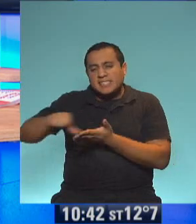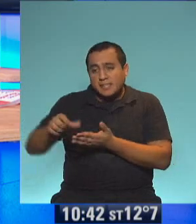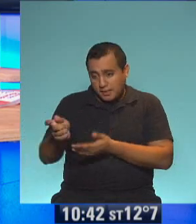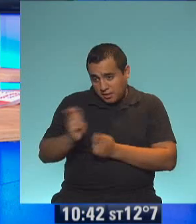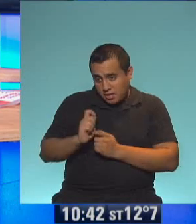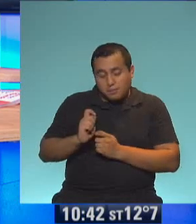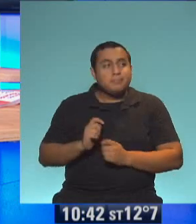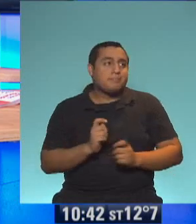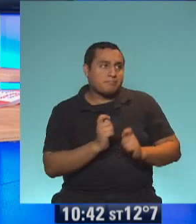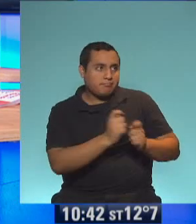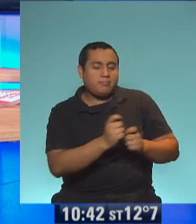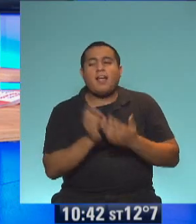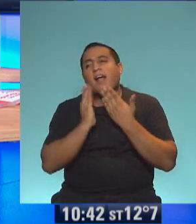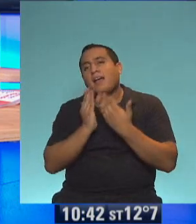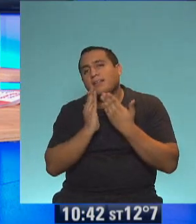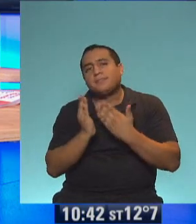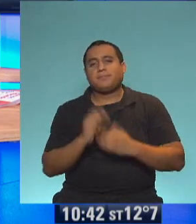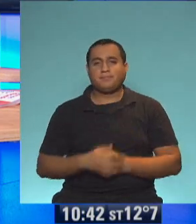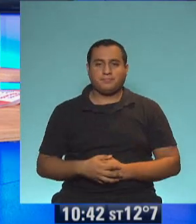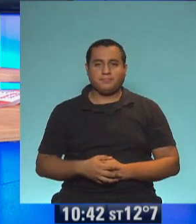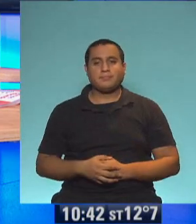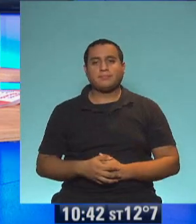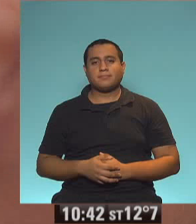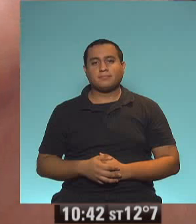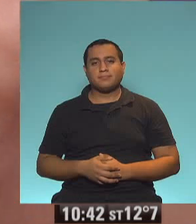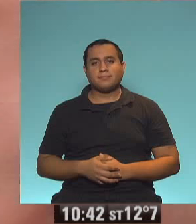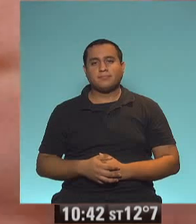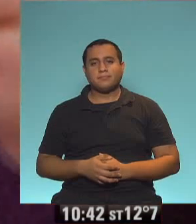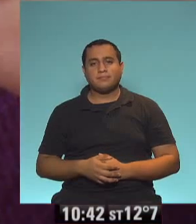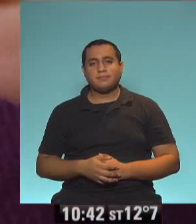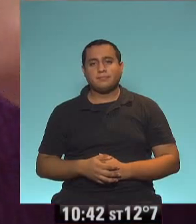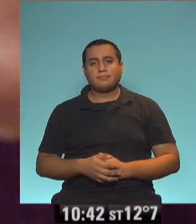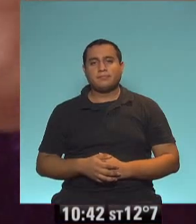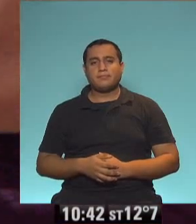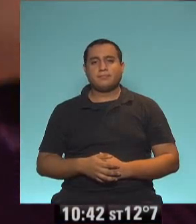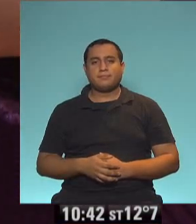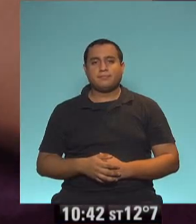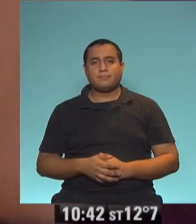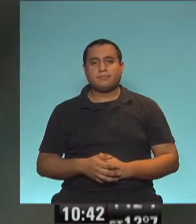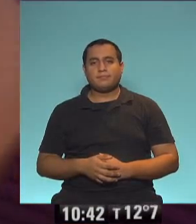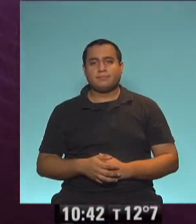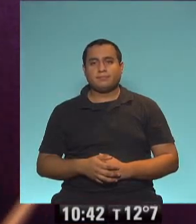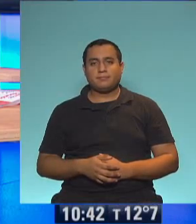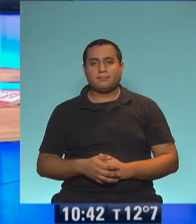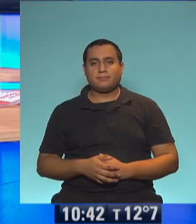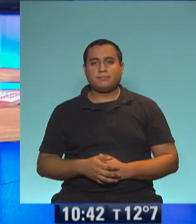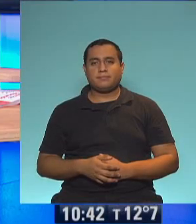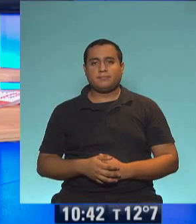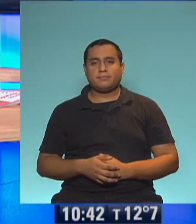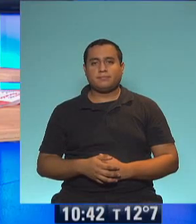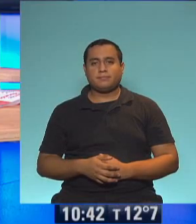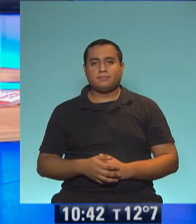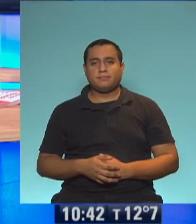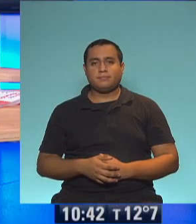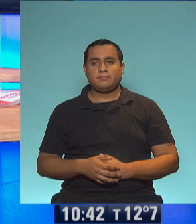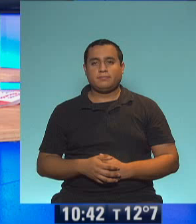¿Cómo no? Gracias. Estaba acá con las alitas. Estás muy ocupado, estás muy ocupado. Puede ser un cohete espacial que se